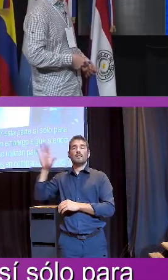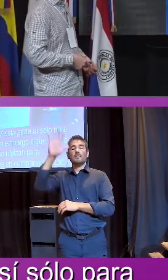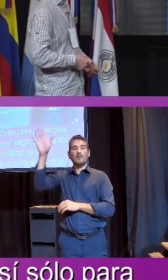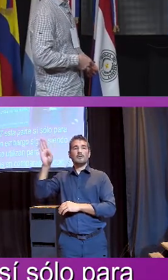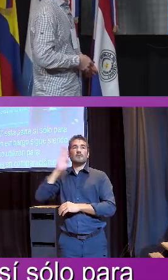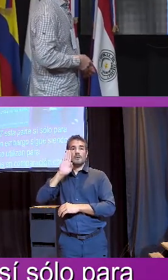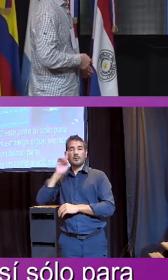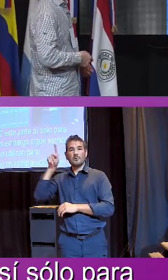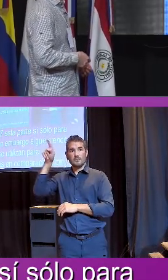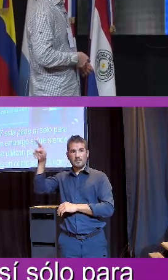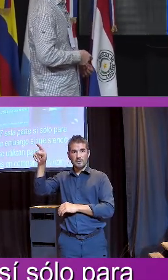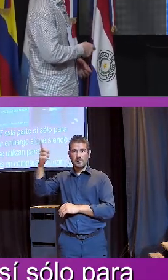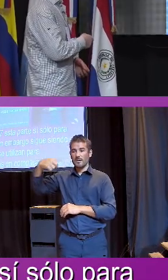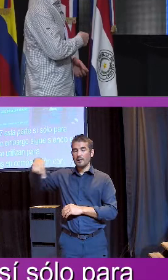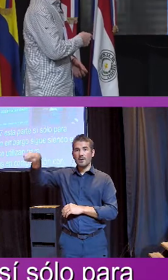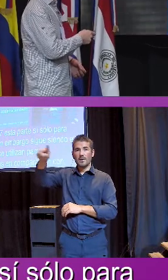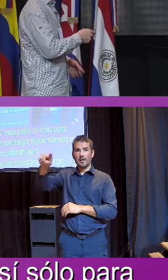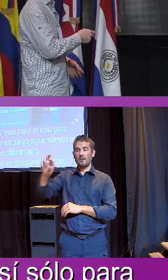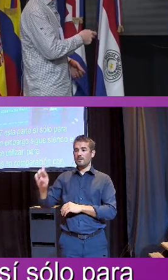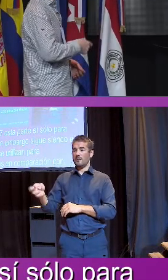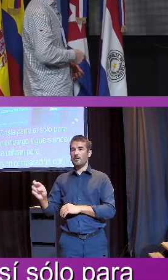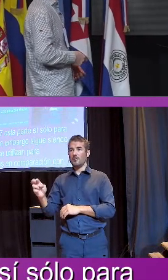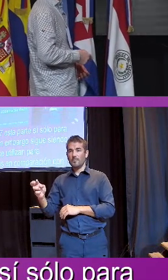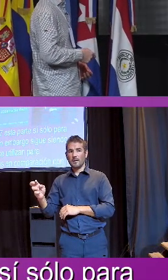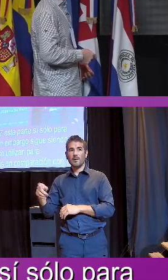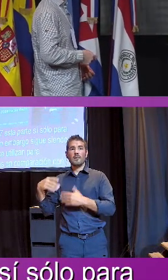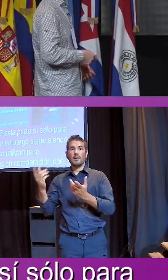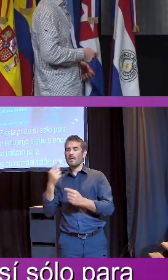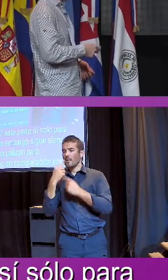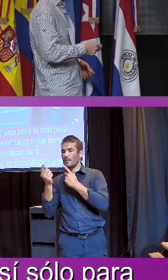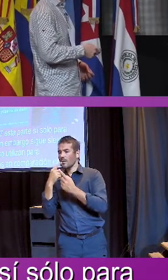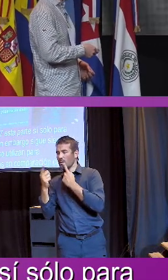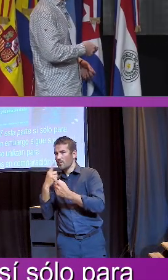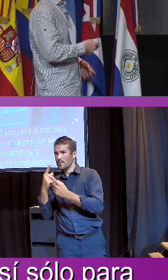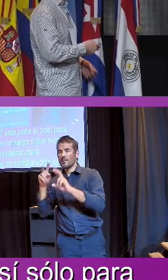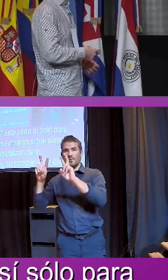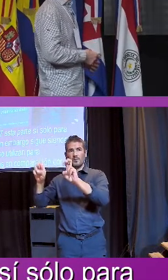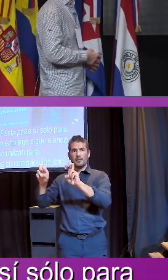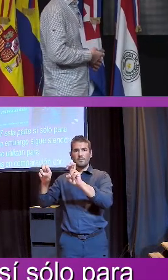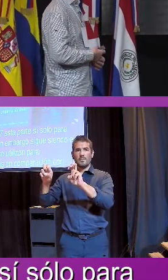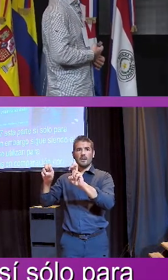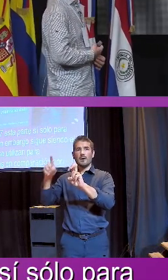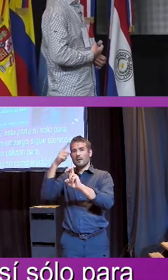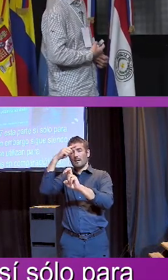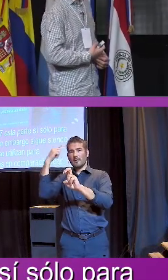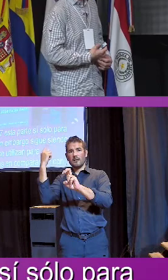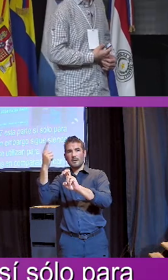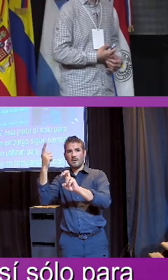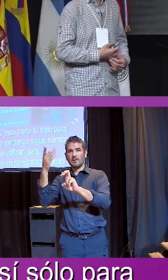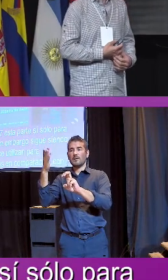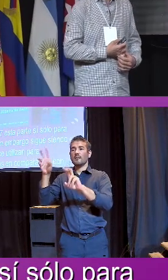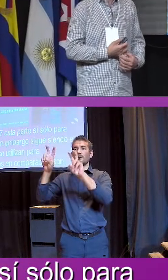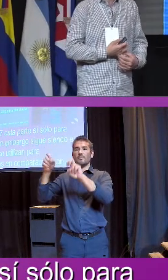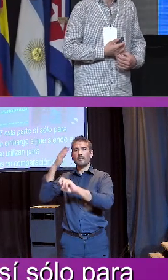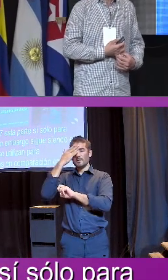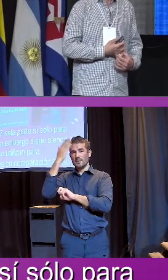por los reportes de los padres, ¿sí? En una encuesta nacional que se hace de salud, y fíjense que está hablando de 2,5